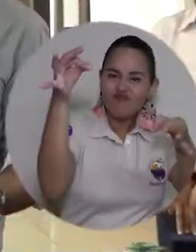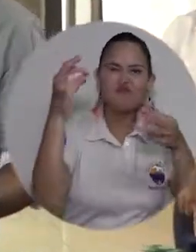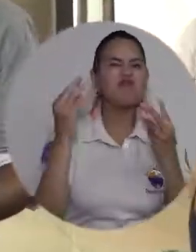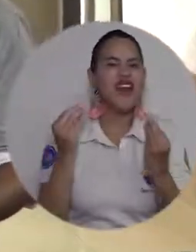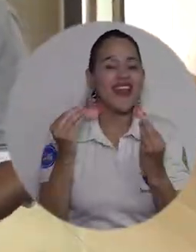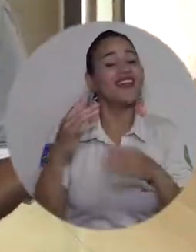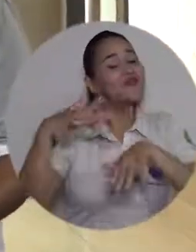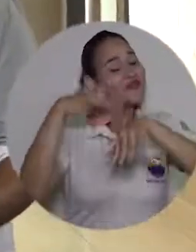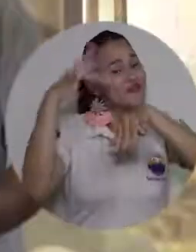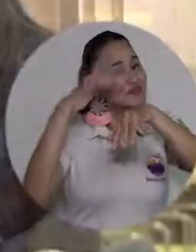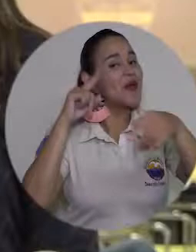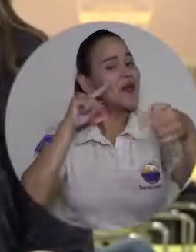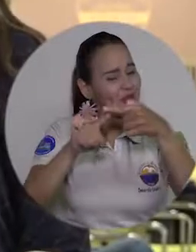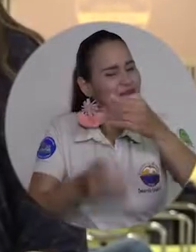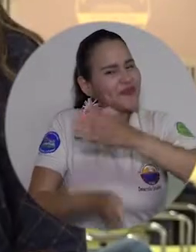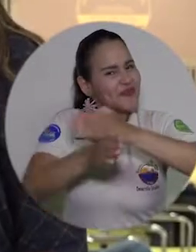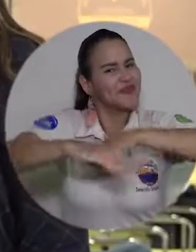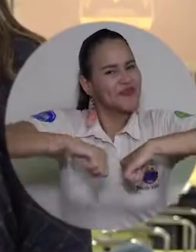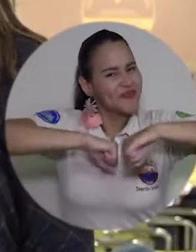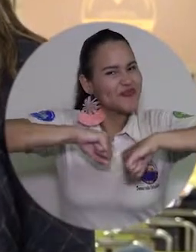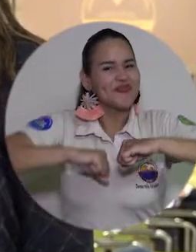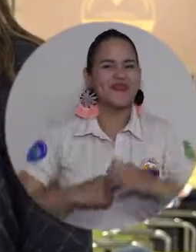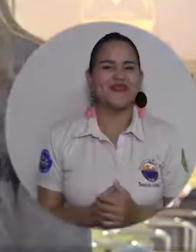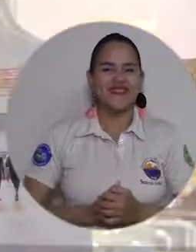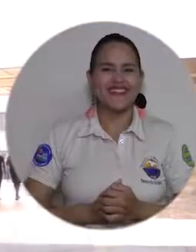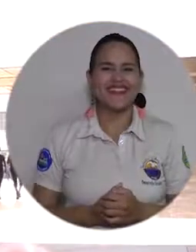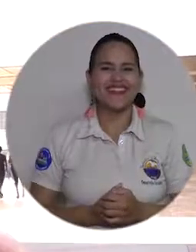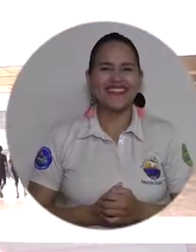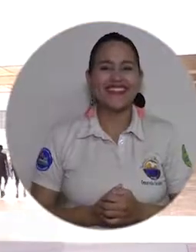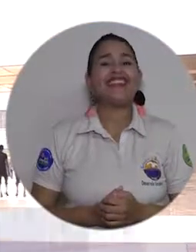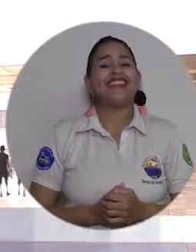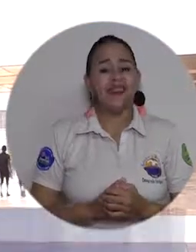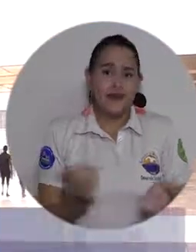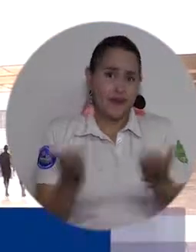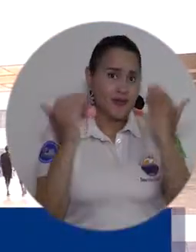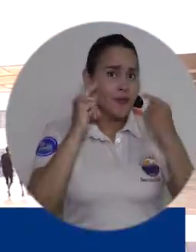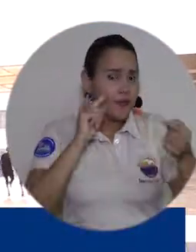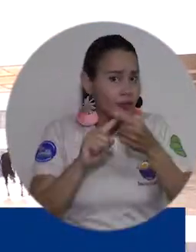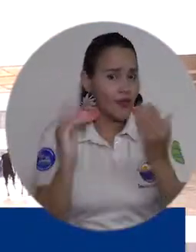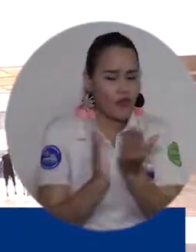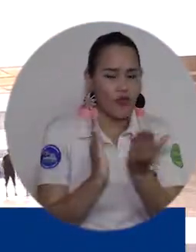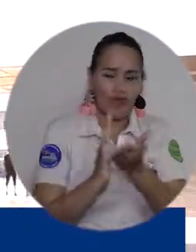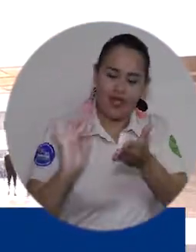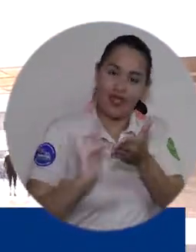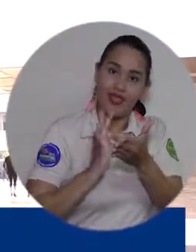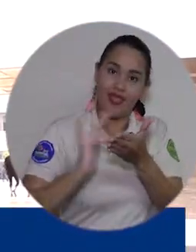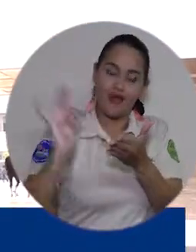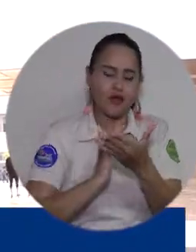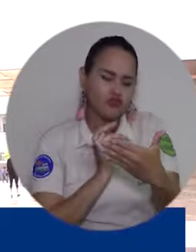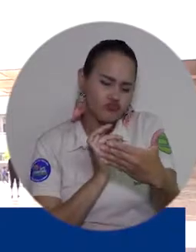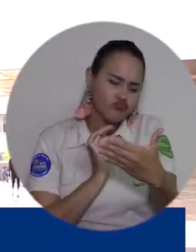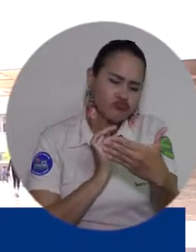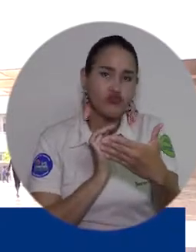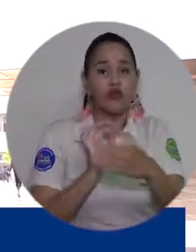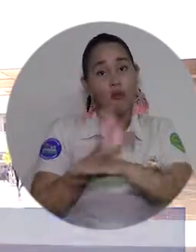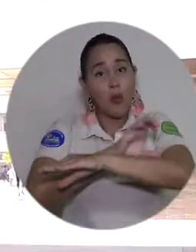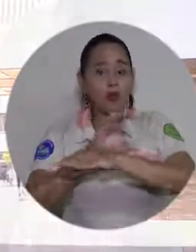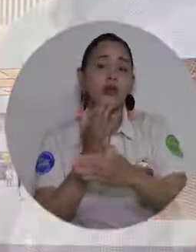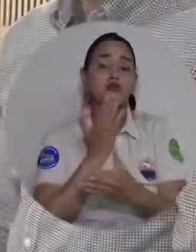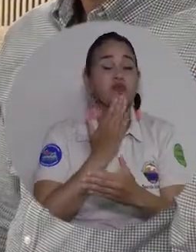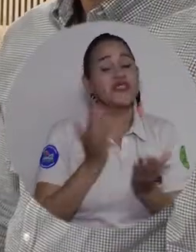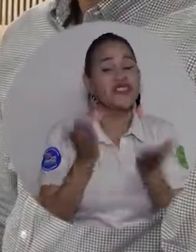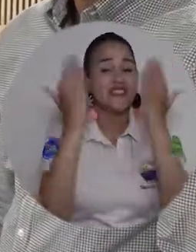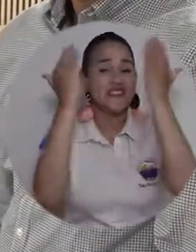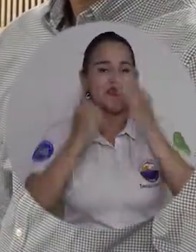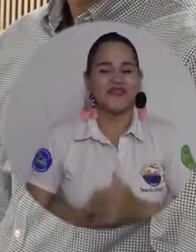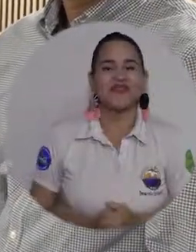como incentivo para seguir por el camino de la excelencia académica. Más práctico estudiar desde una tablet o desde un computador y otra herramienta